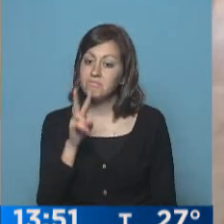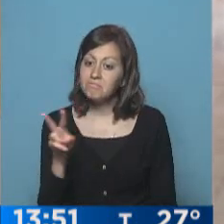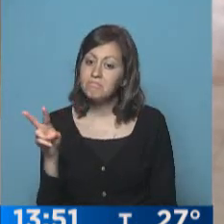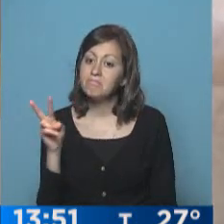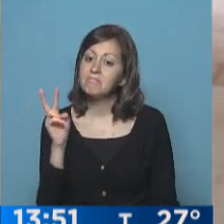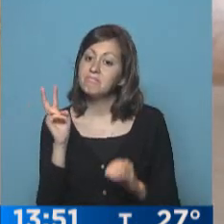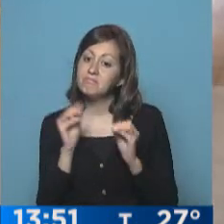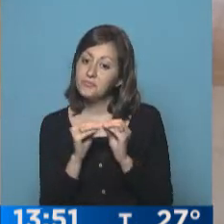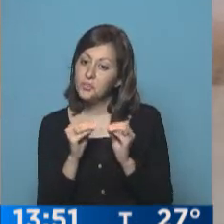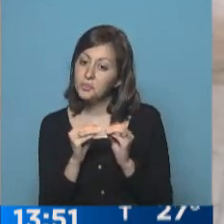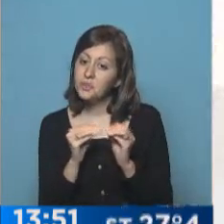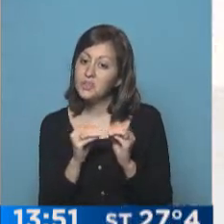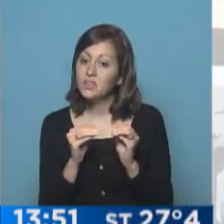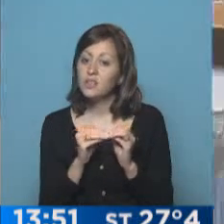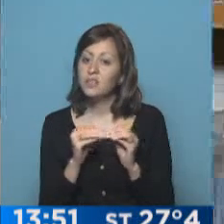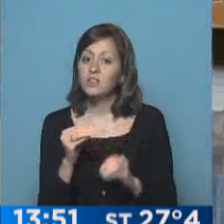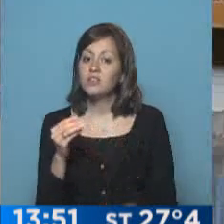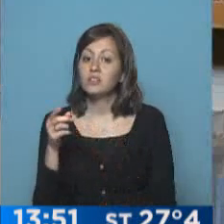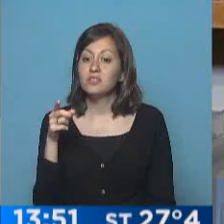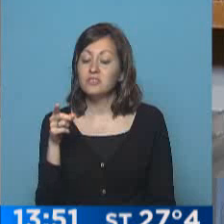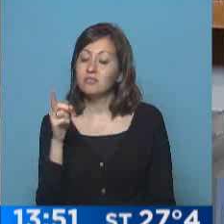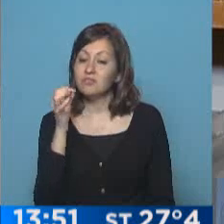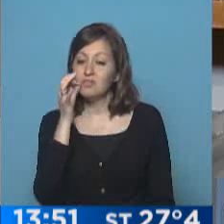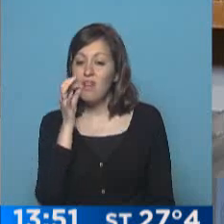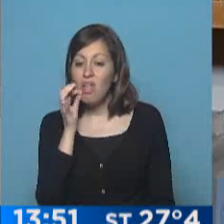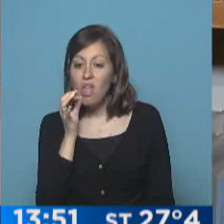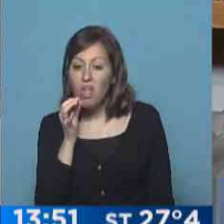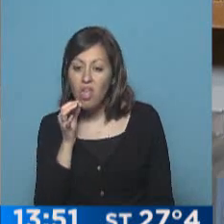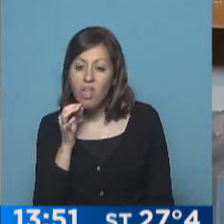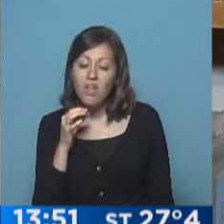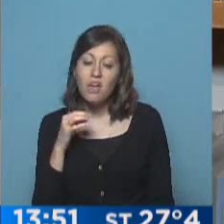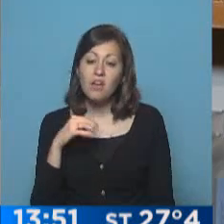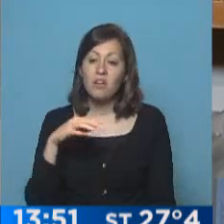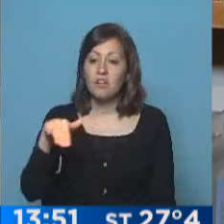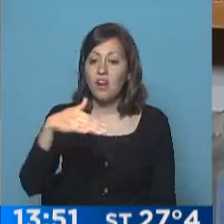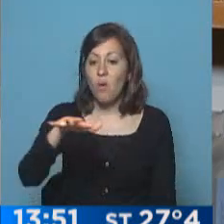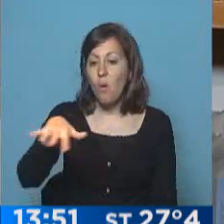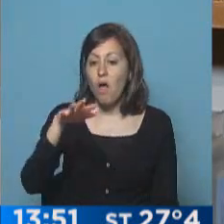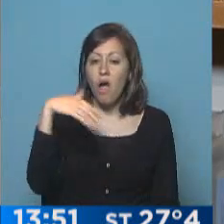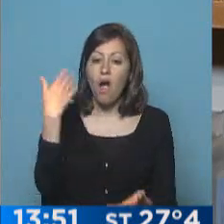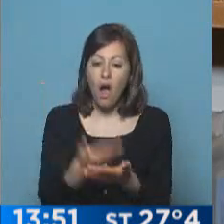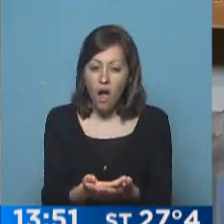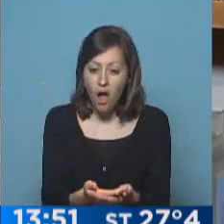lo veía a él cayéndose el la baba tirados por los parques del hospital